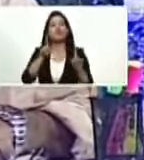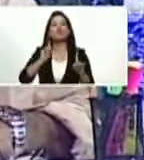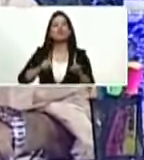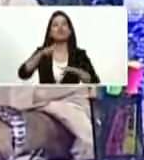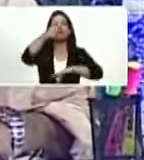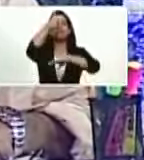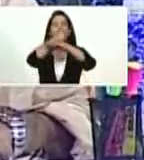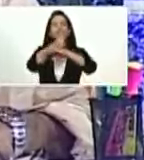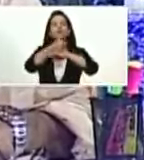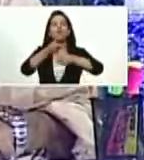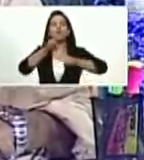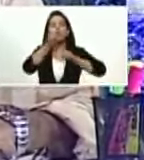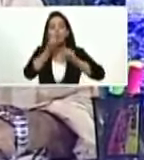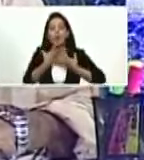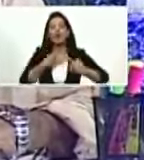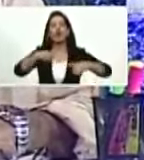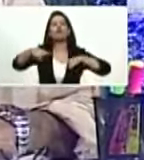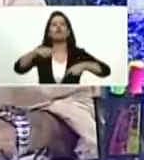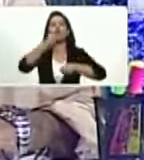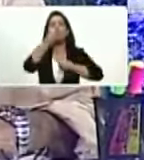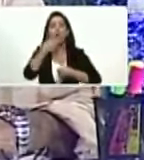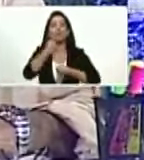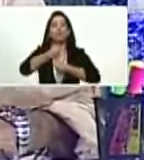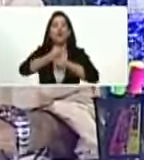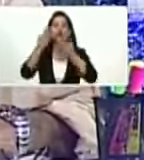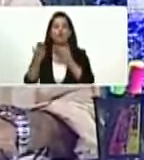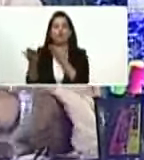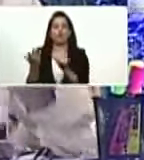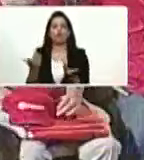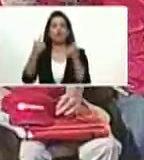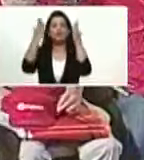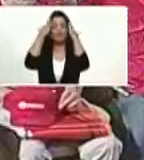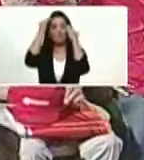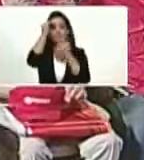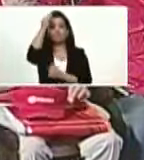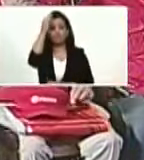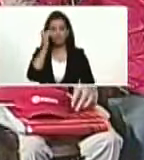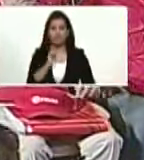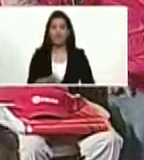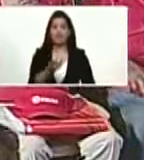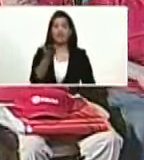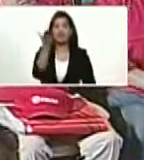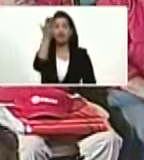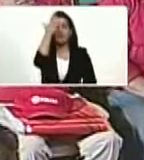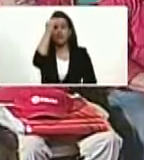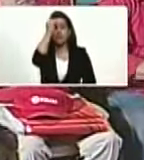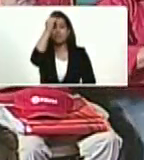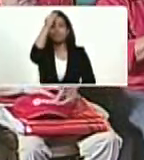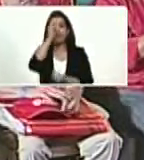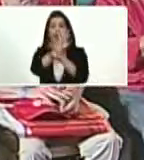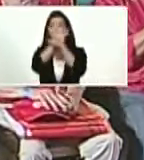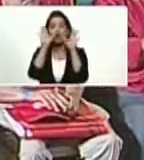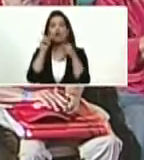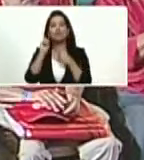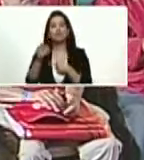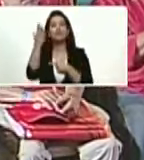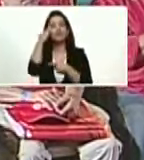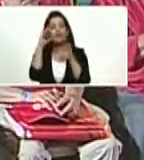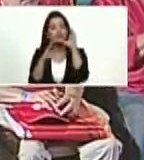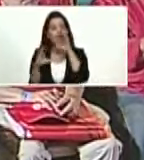moderna, hecha por nosotros y nosotras, el conocimiento, la